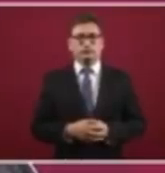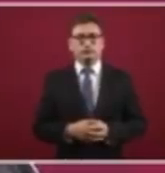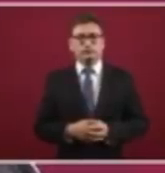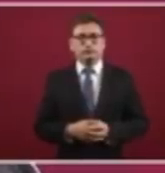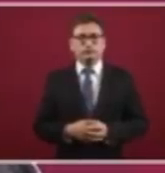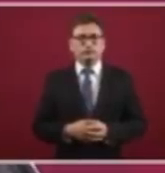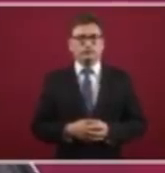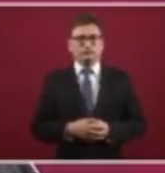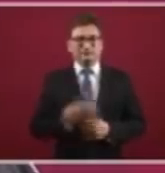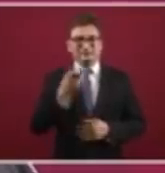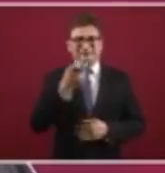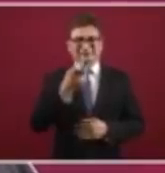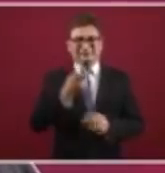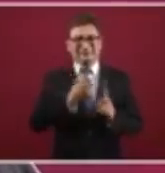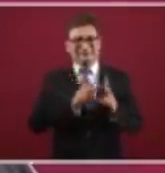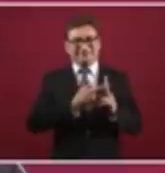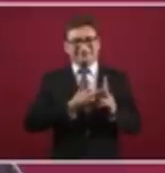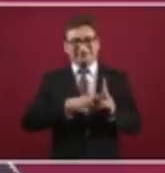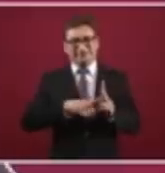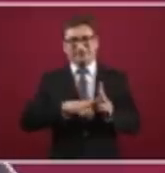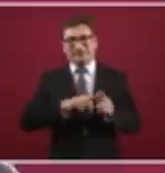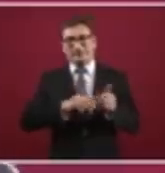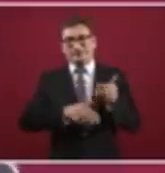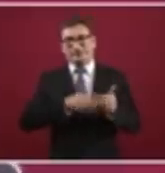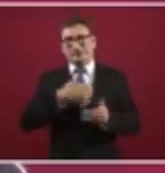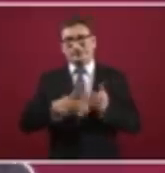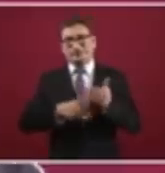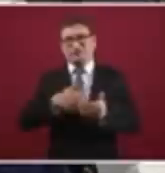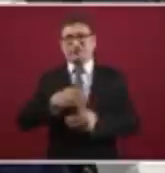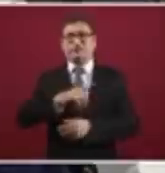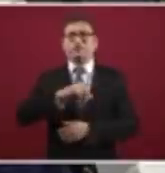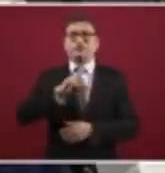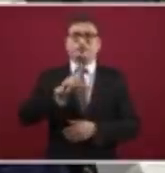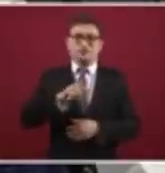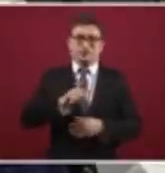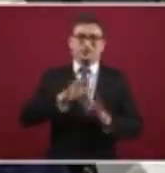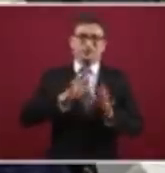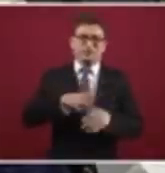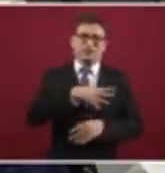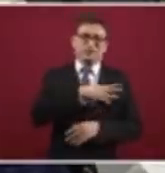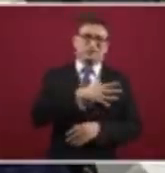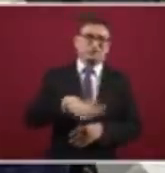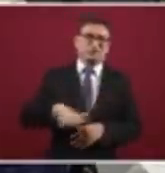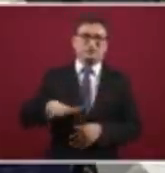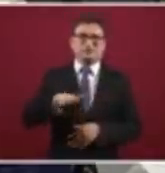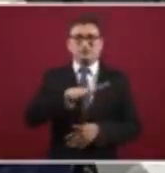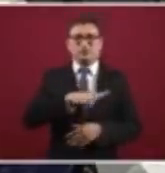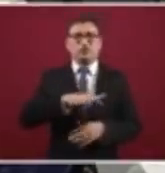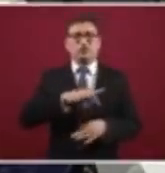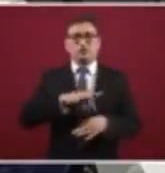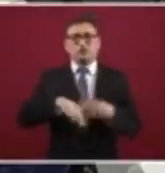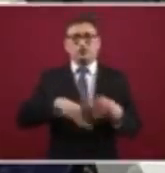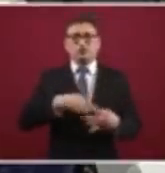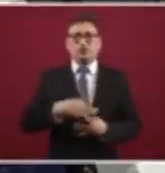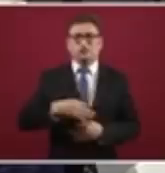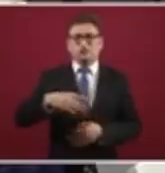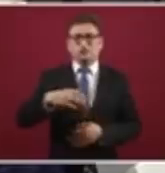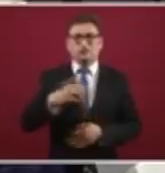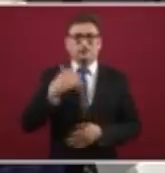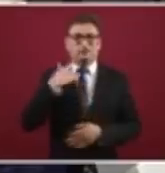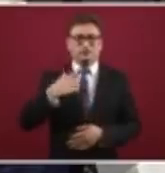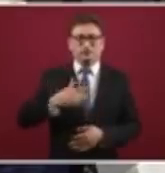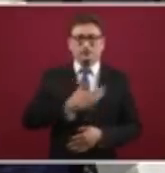así empezó y luego se generalizó ya esta agenda y